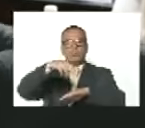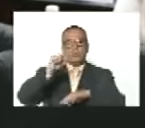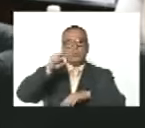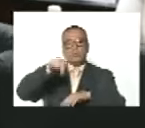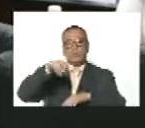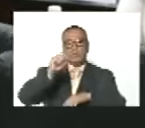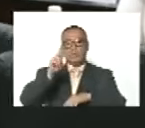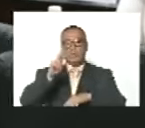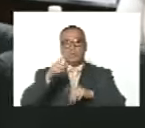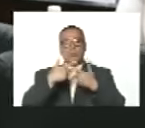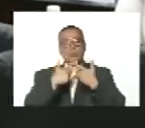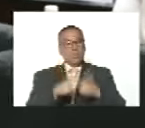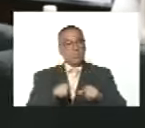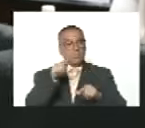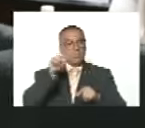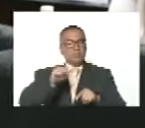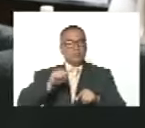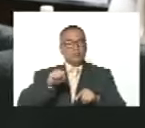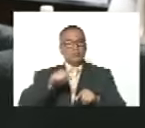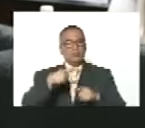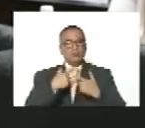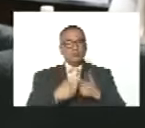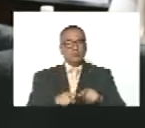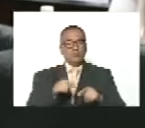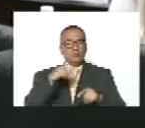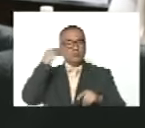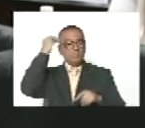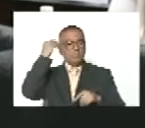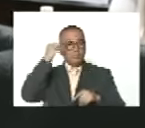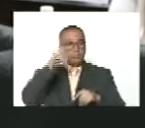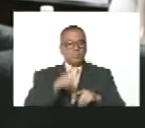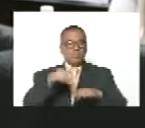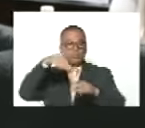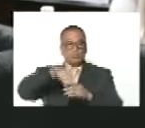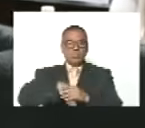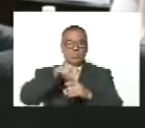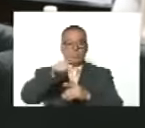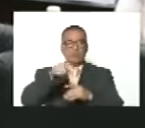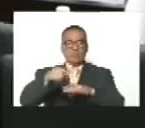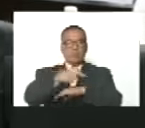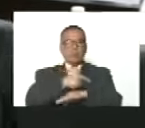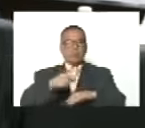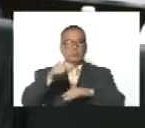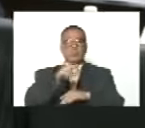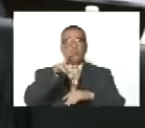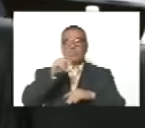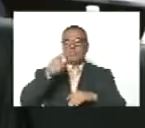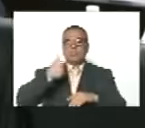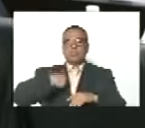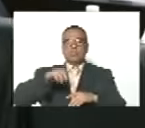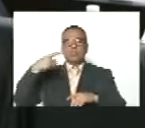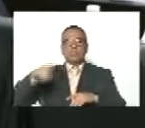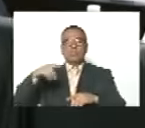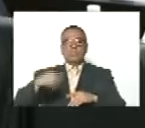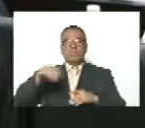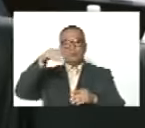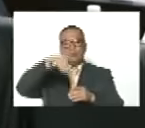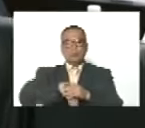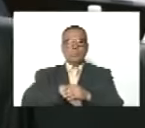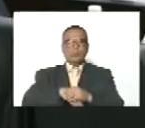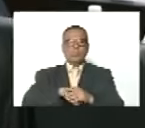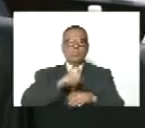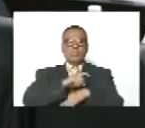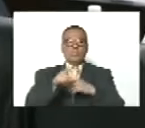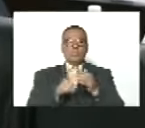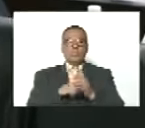pero, siempre hay un pero, no es considerado a través del voto un Estado, no tiene derecho al voto.